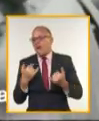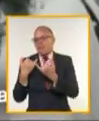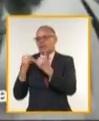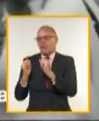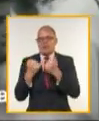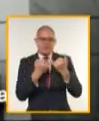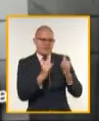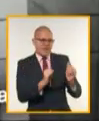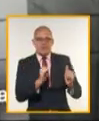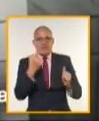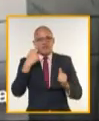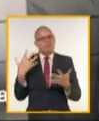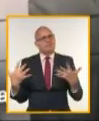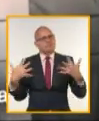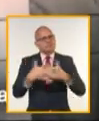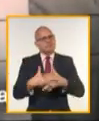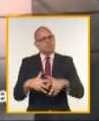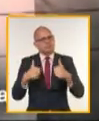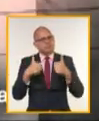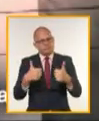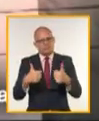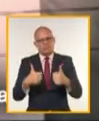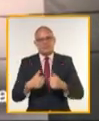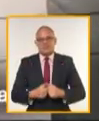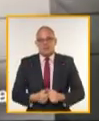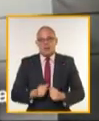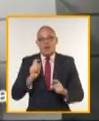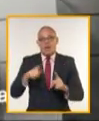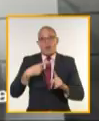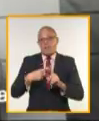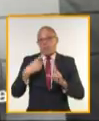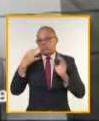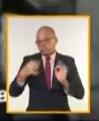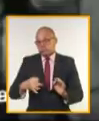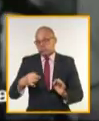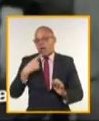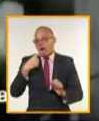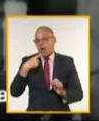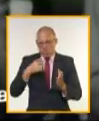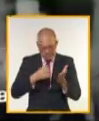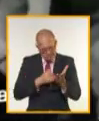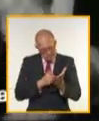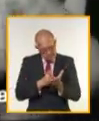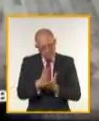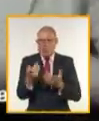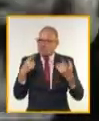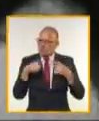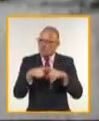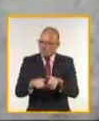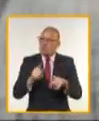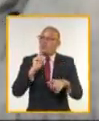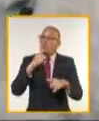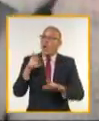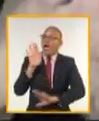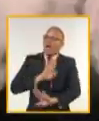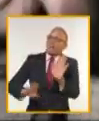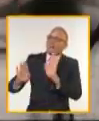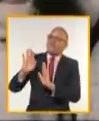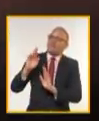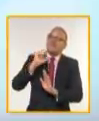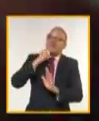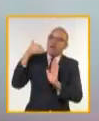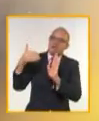unión que existe entre ambos y reafirman la decisión de seguir luchando contra el imperialismo.